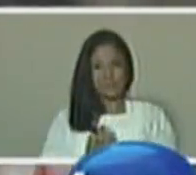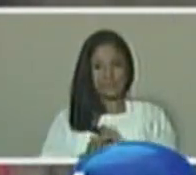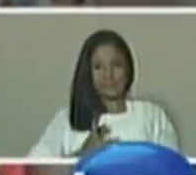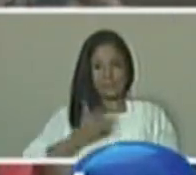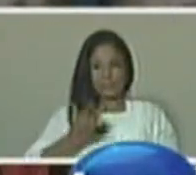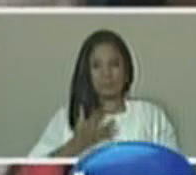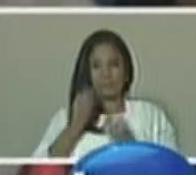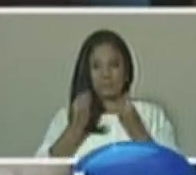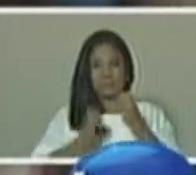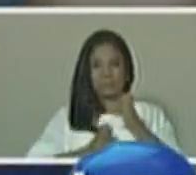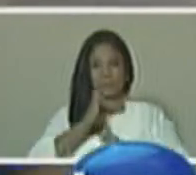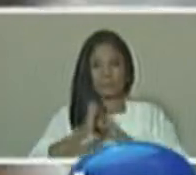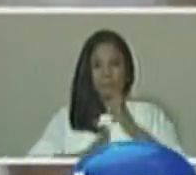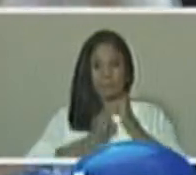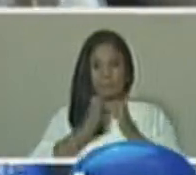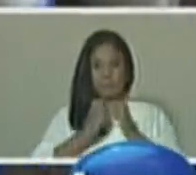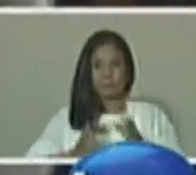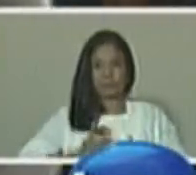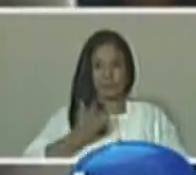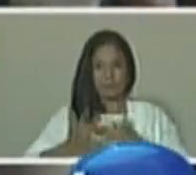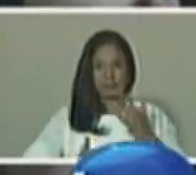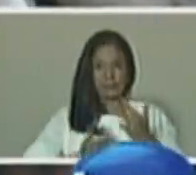Indescriptible realmente, porque